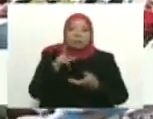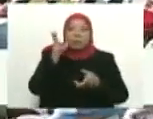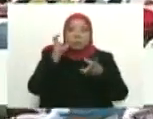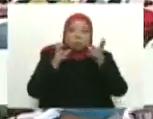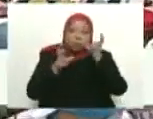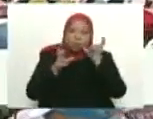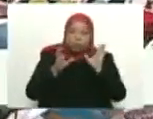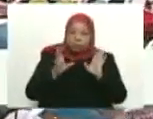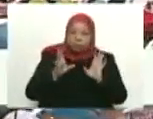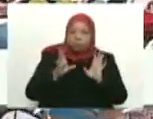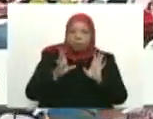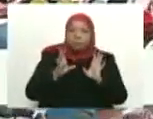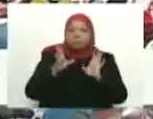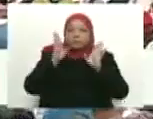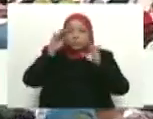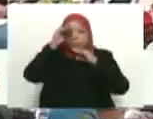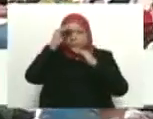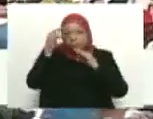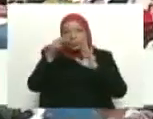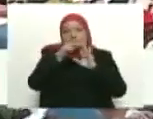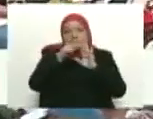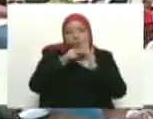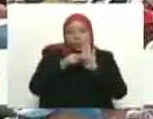escuchen, nosotros tenemos